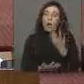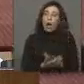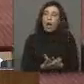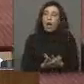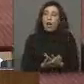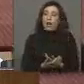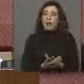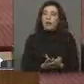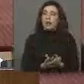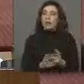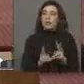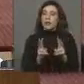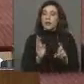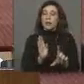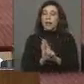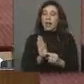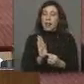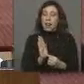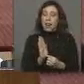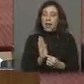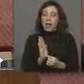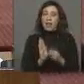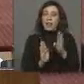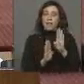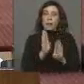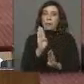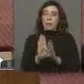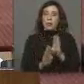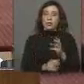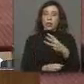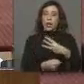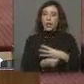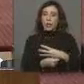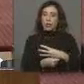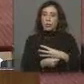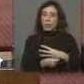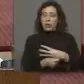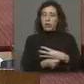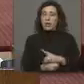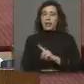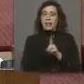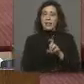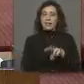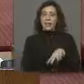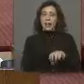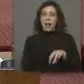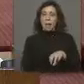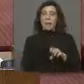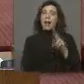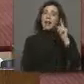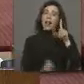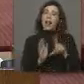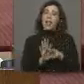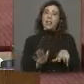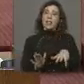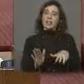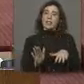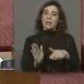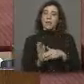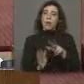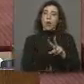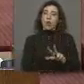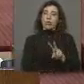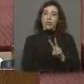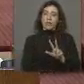una institución que por ley está llamada a la protección de los adultos mayores como es el Senama, creada por la ley 19.828